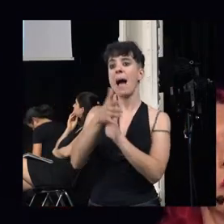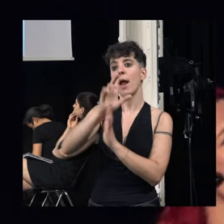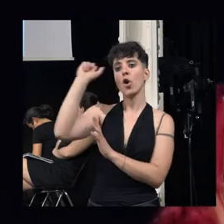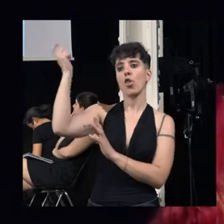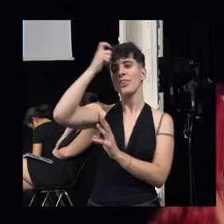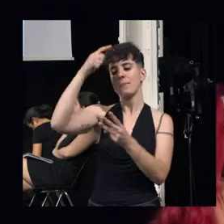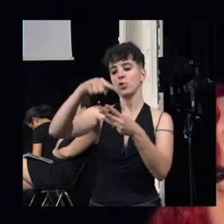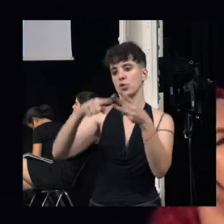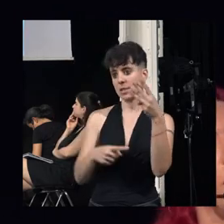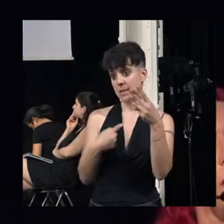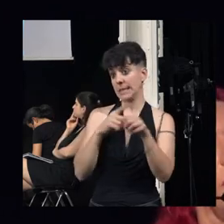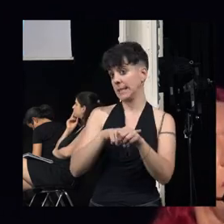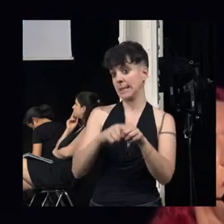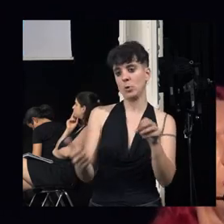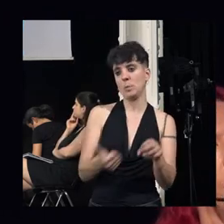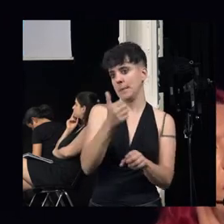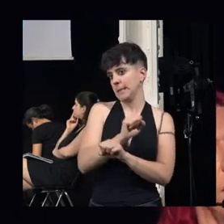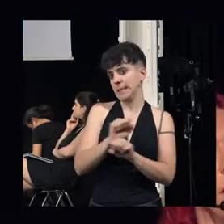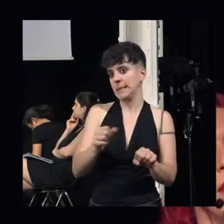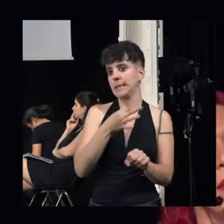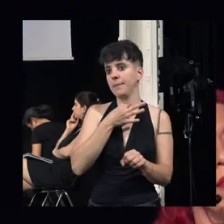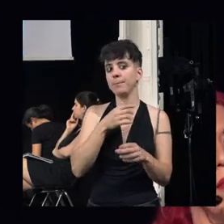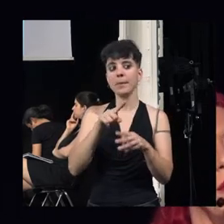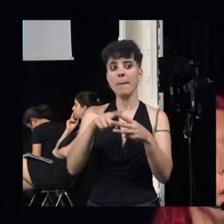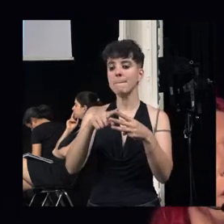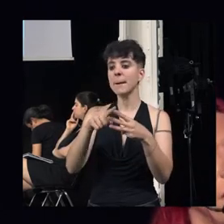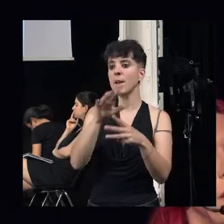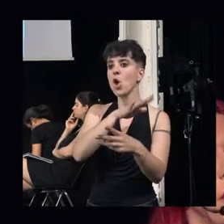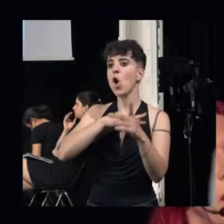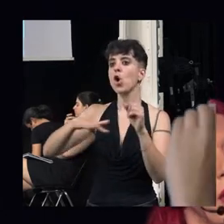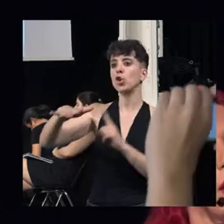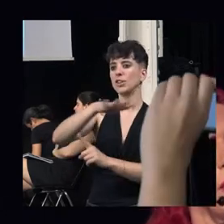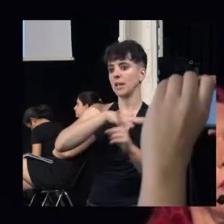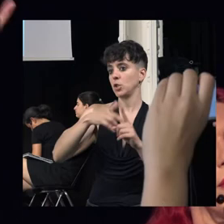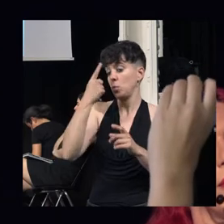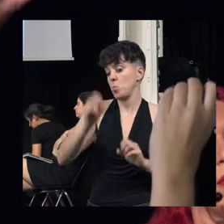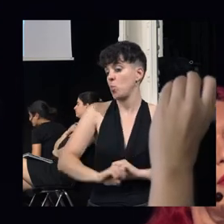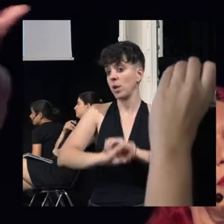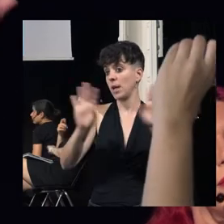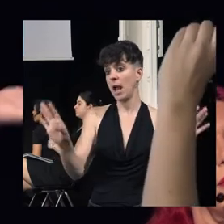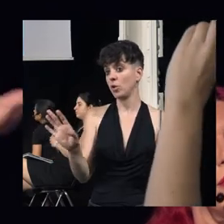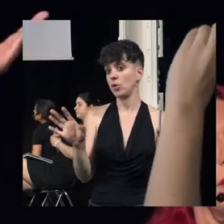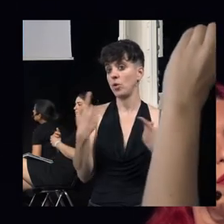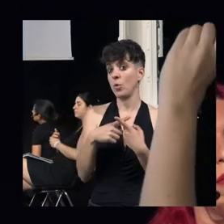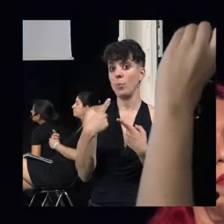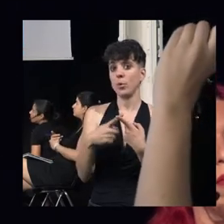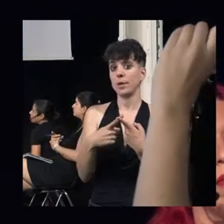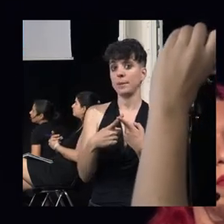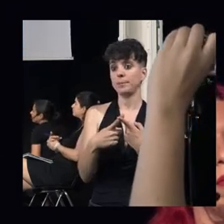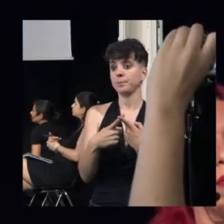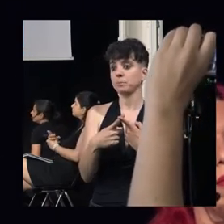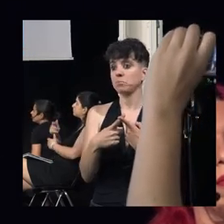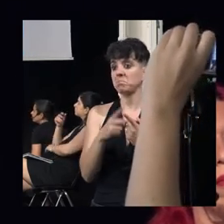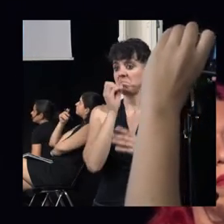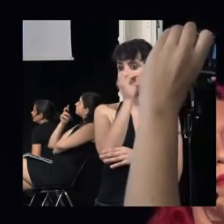a dar tiempo a más. No va a dar tiempo a más. Tres conceptos. Primero, el contexto, que va a ser muy obvio, entre otras cosas, porque llevamos varias